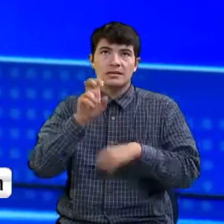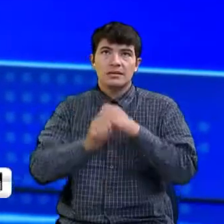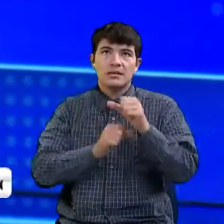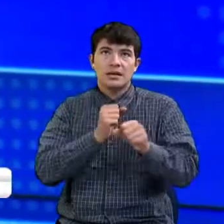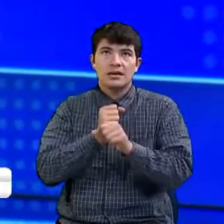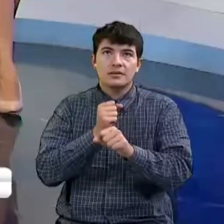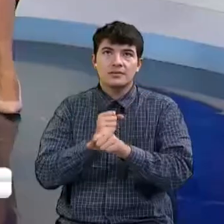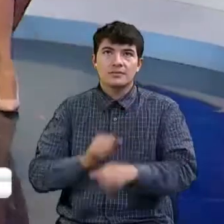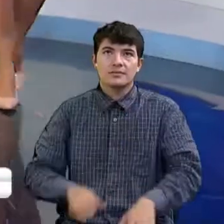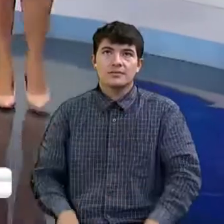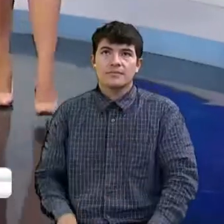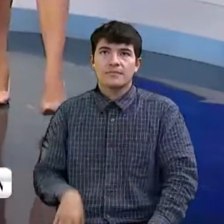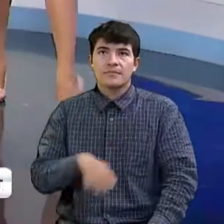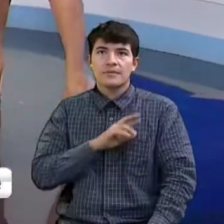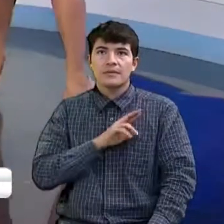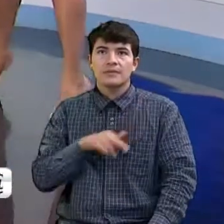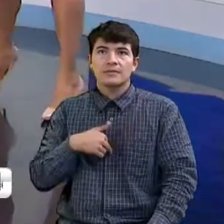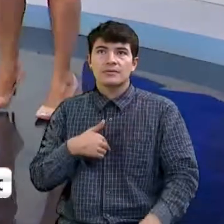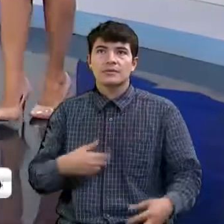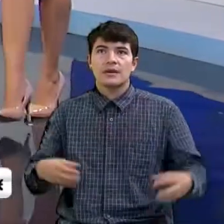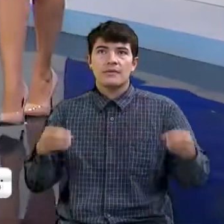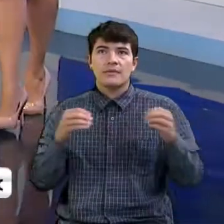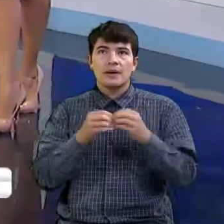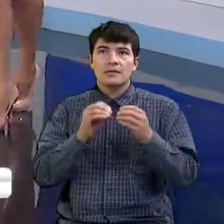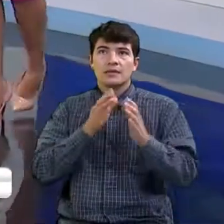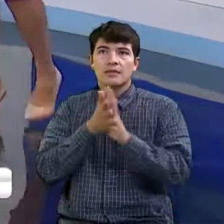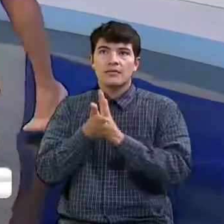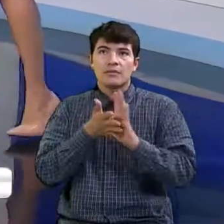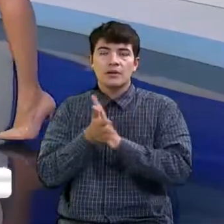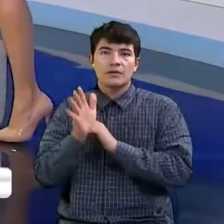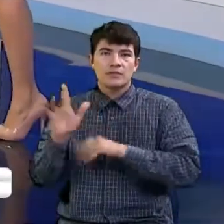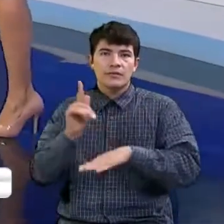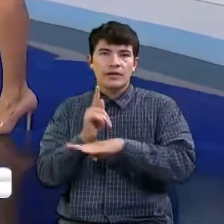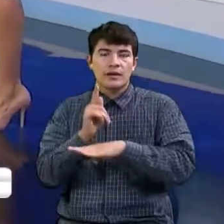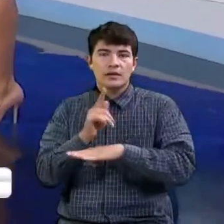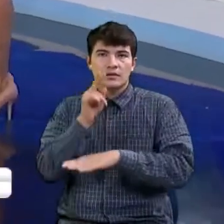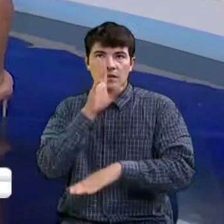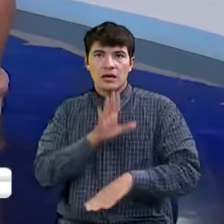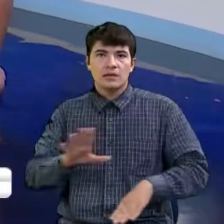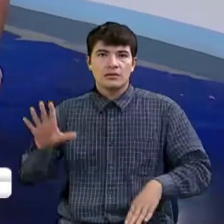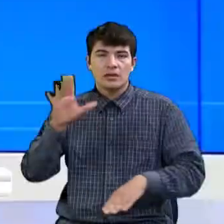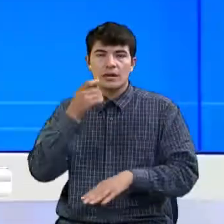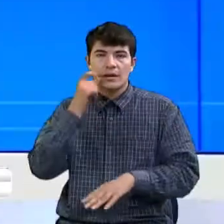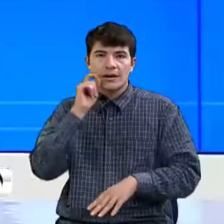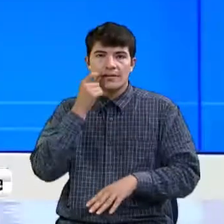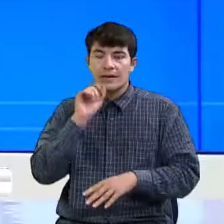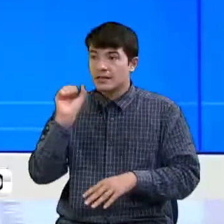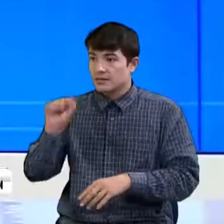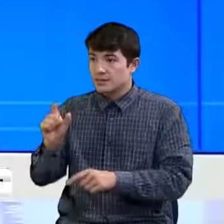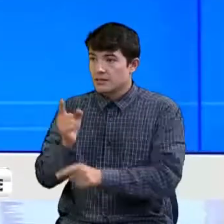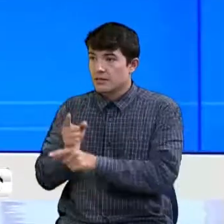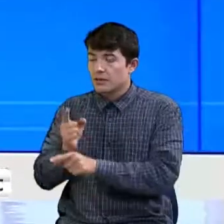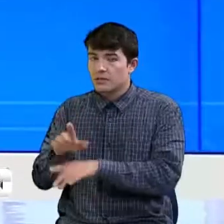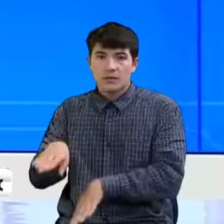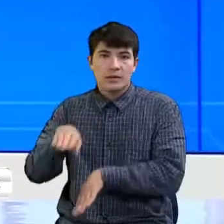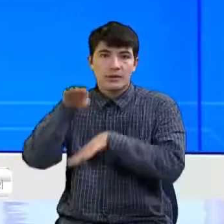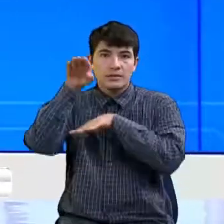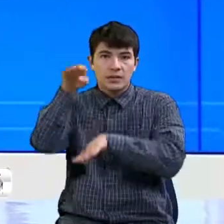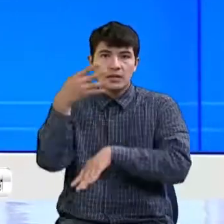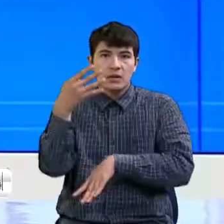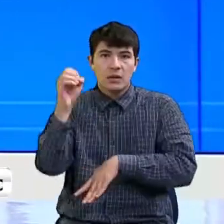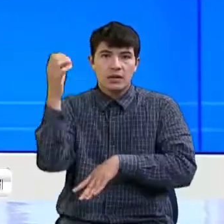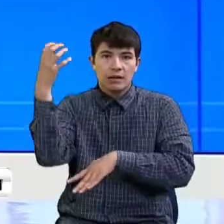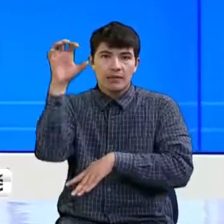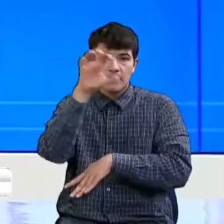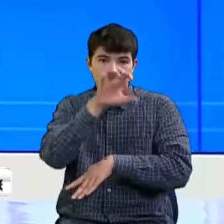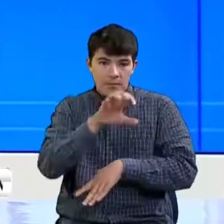nosotros tenemos más información desde la capital antioqueña con la federación nacional de cafeteros así es mariángel con representantes de 40 países